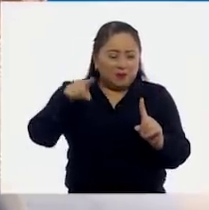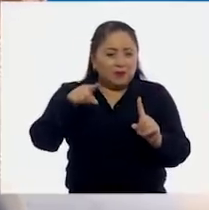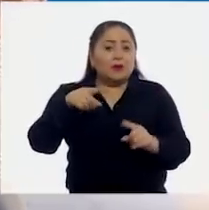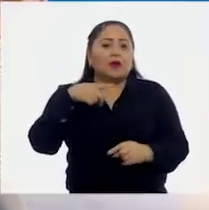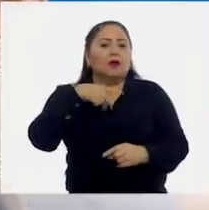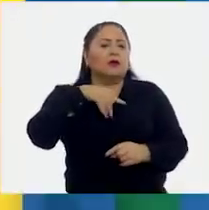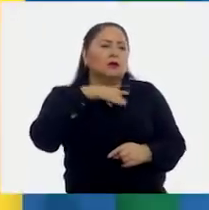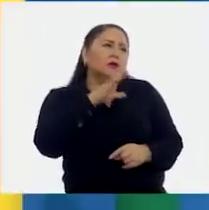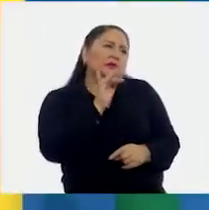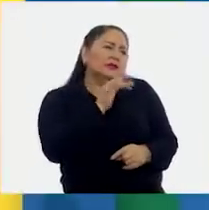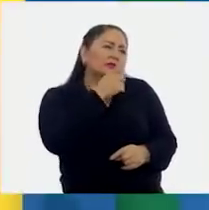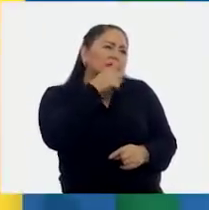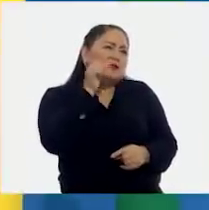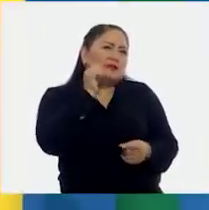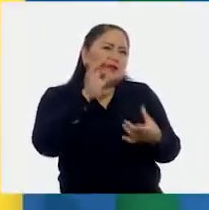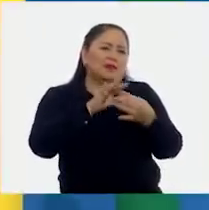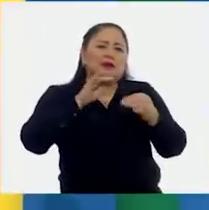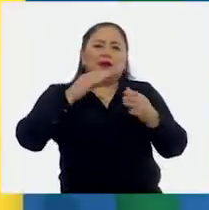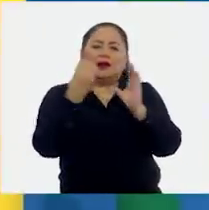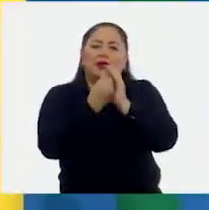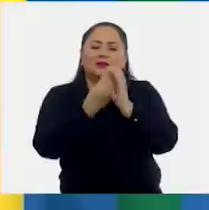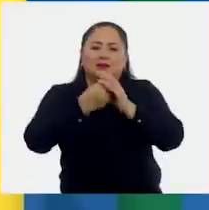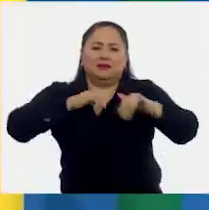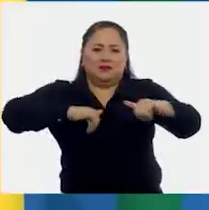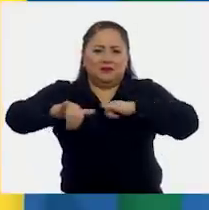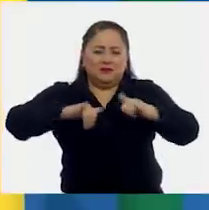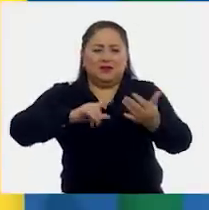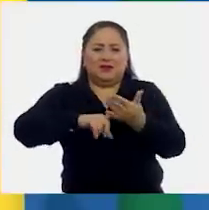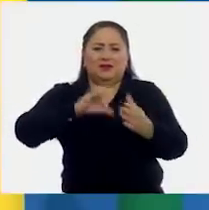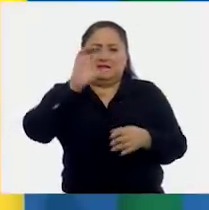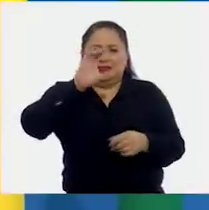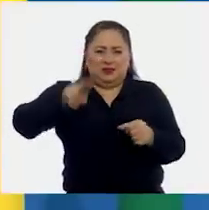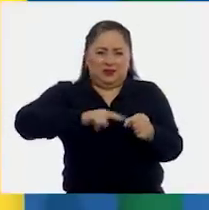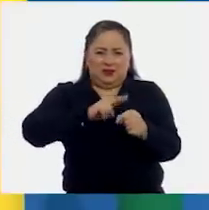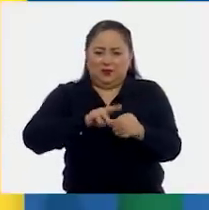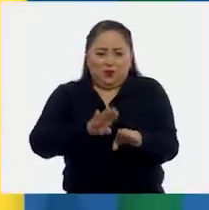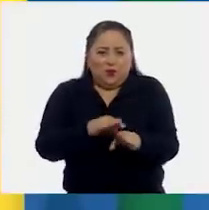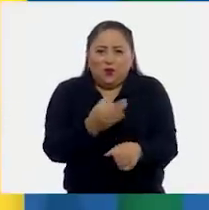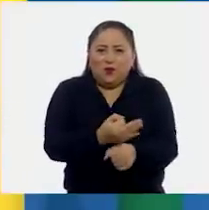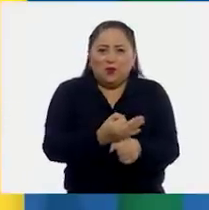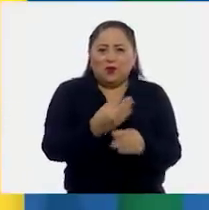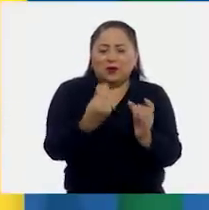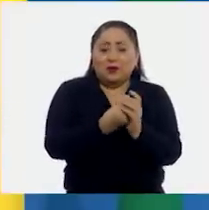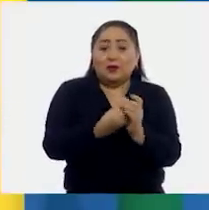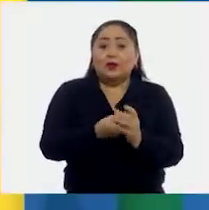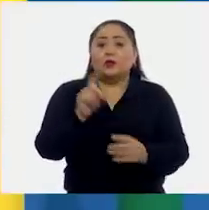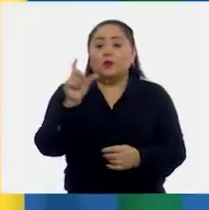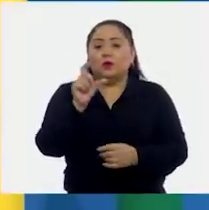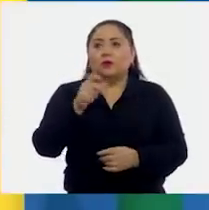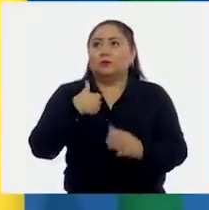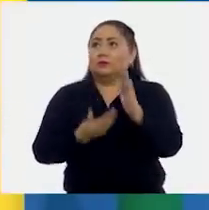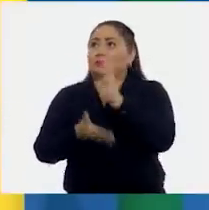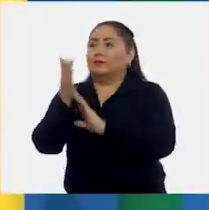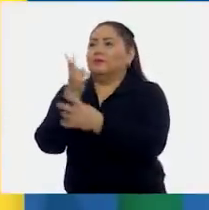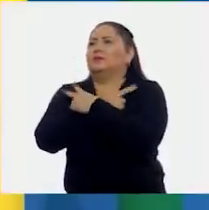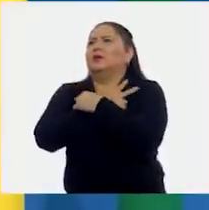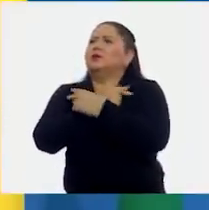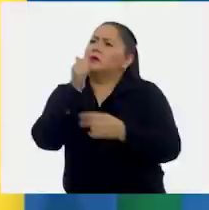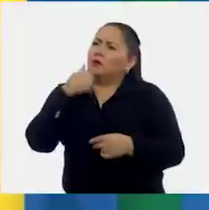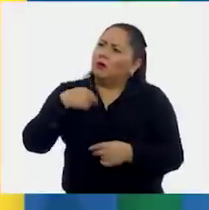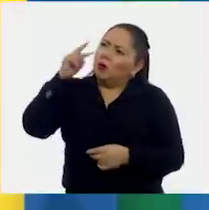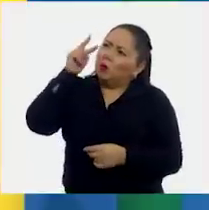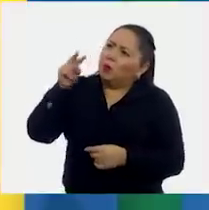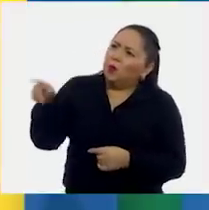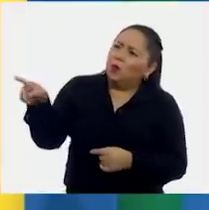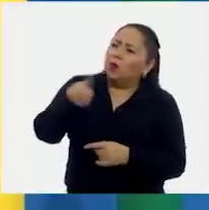se mencionan muchos en clase de geografía y ciencias naturales, en clases como esta. Y cuando he salido de vacaciones he pasado por